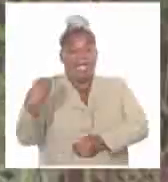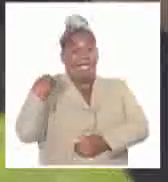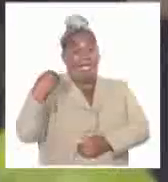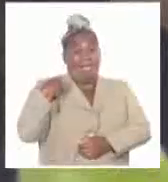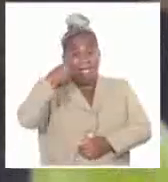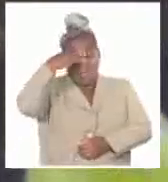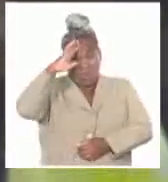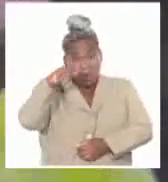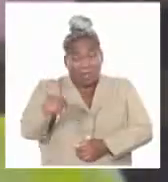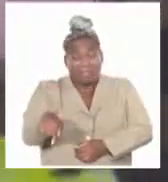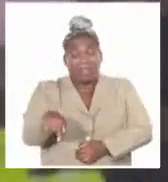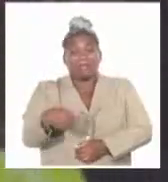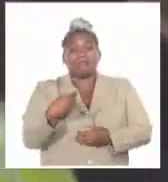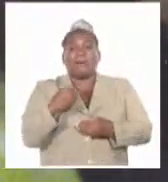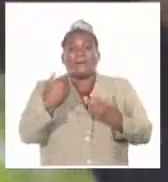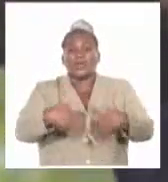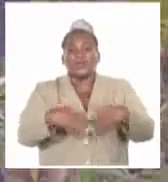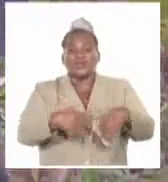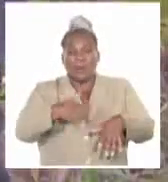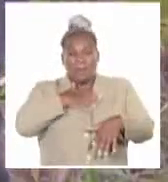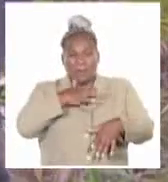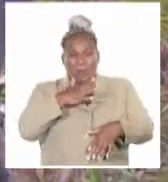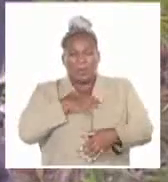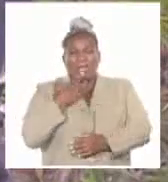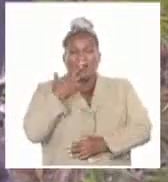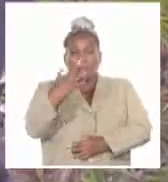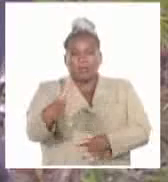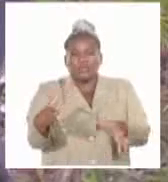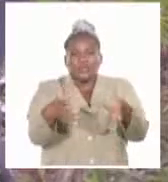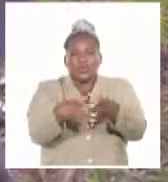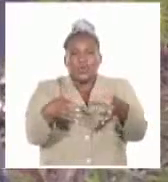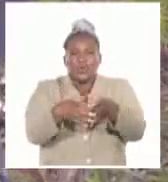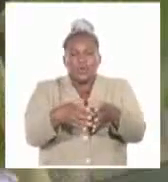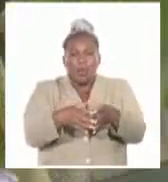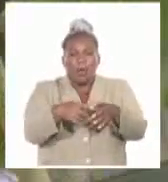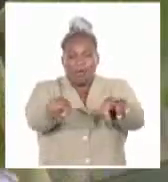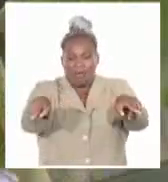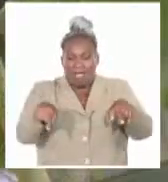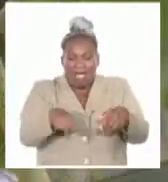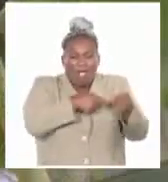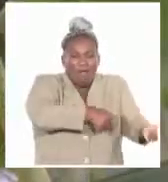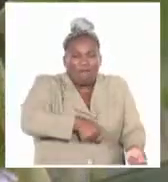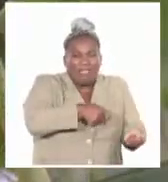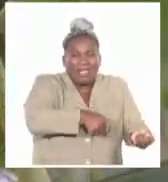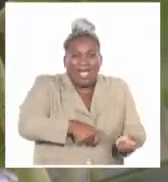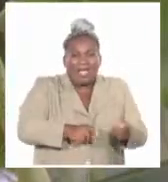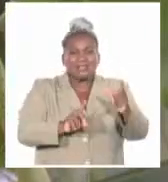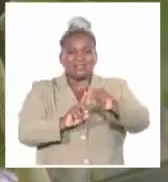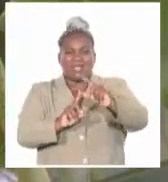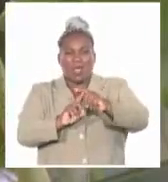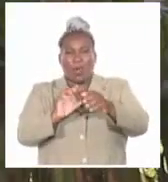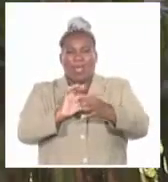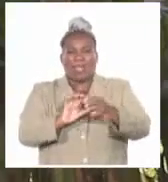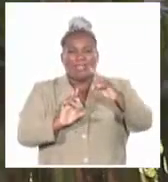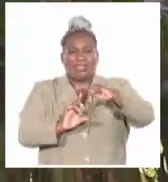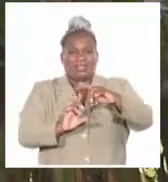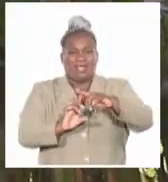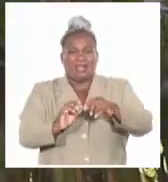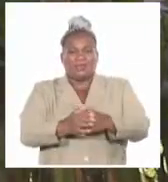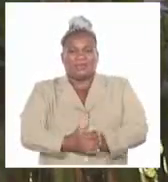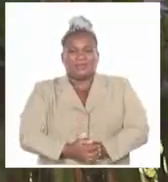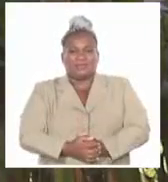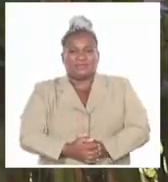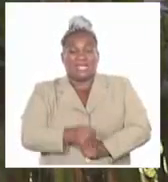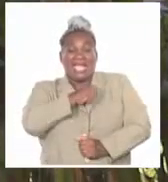con producciones propias, responde el colectivo de la finca de autoconsumo de la CTC en Guantánamo, punteros entre los de su tipo